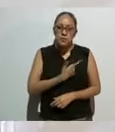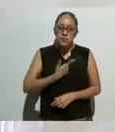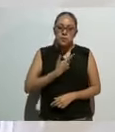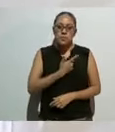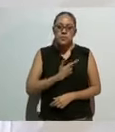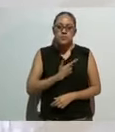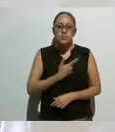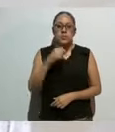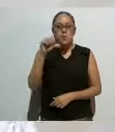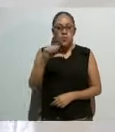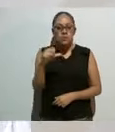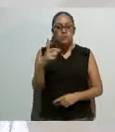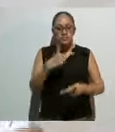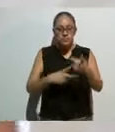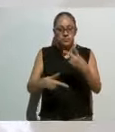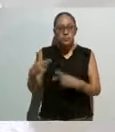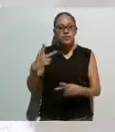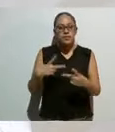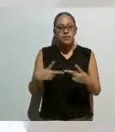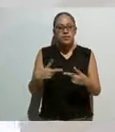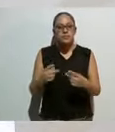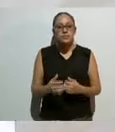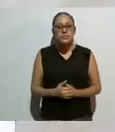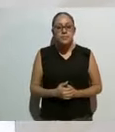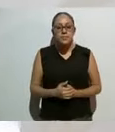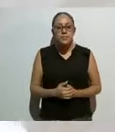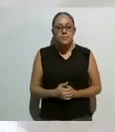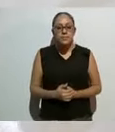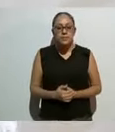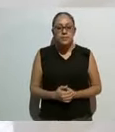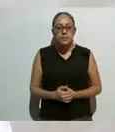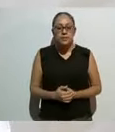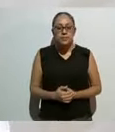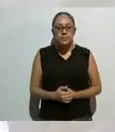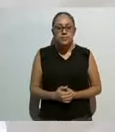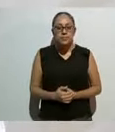estar con ustedes. Hace